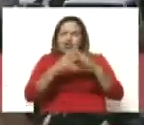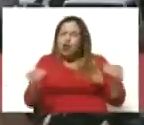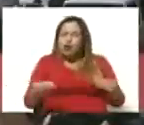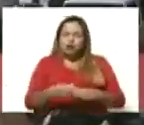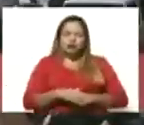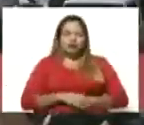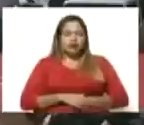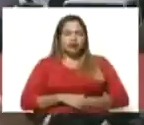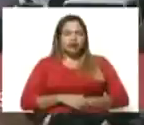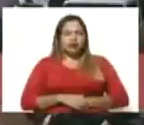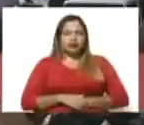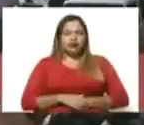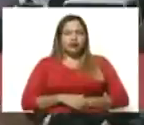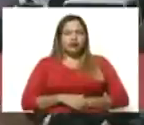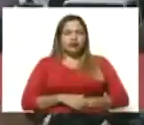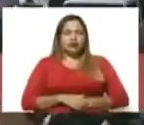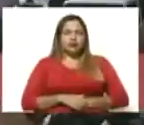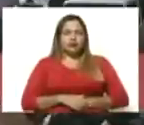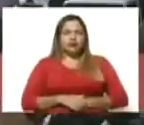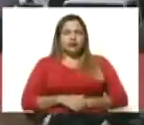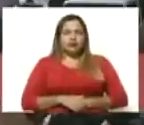todo.